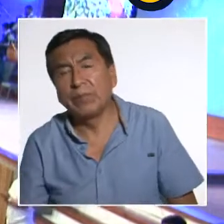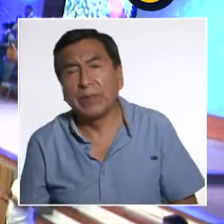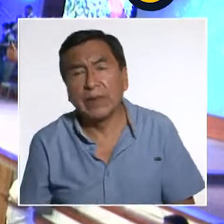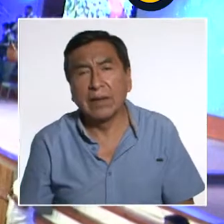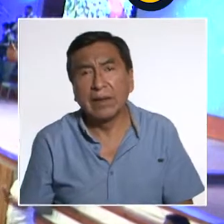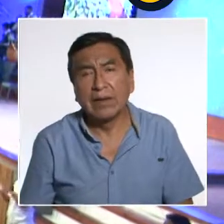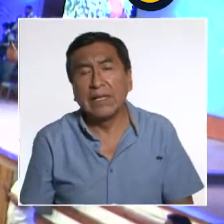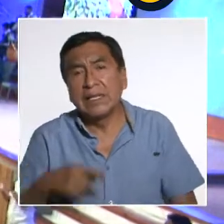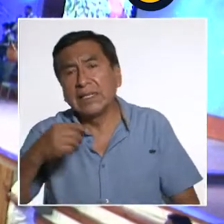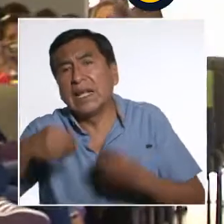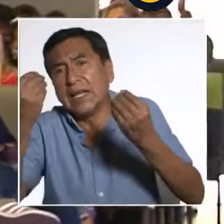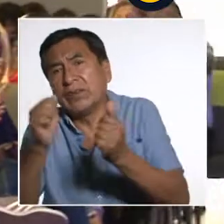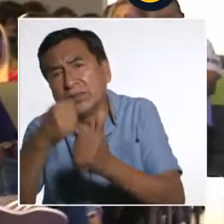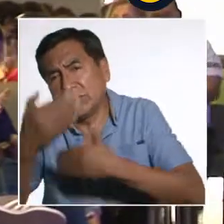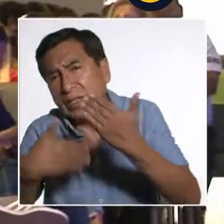Déselo con todas sus ganas.